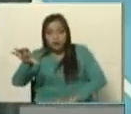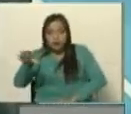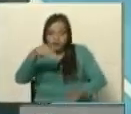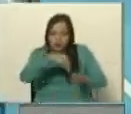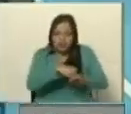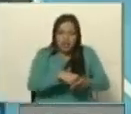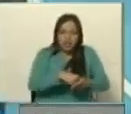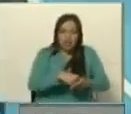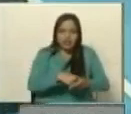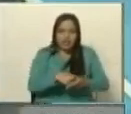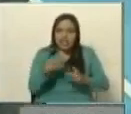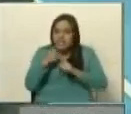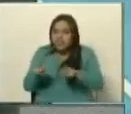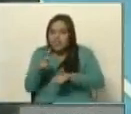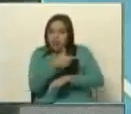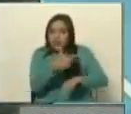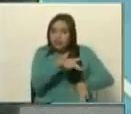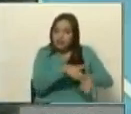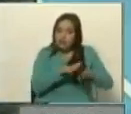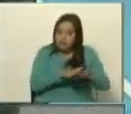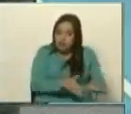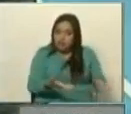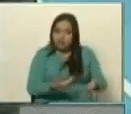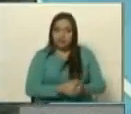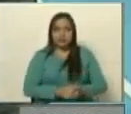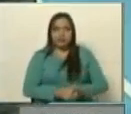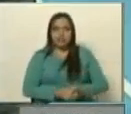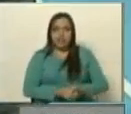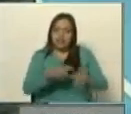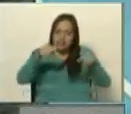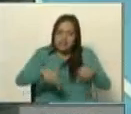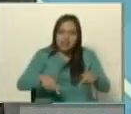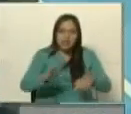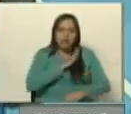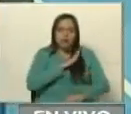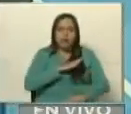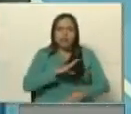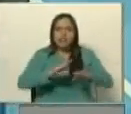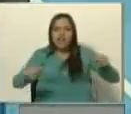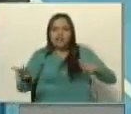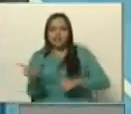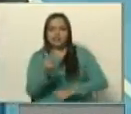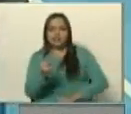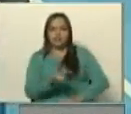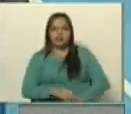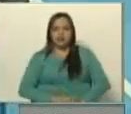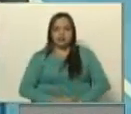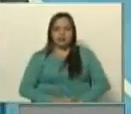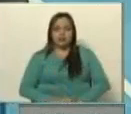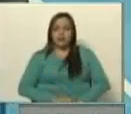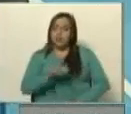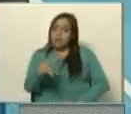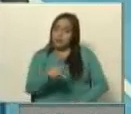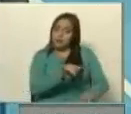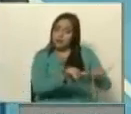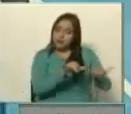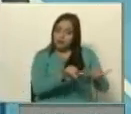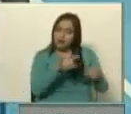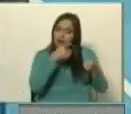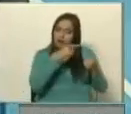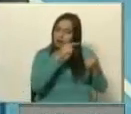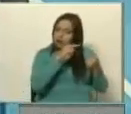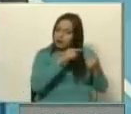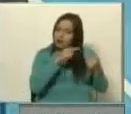del gobierno nacional en la jurisdicción de la República Bolivariana de Venezuela. Inclusive con esos elementos, con